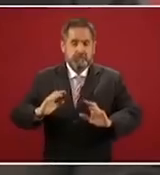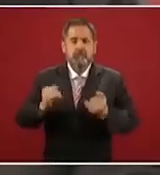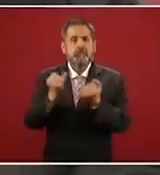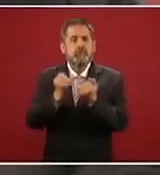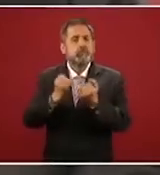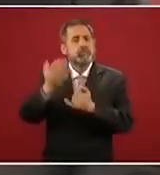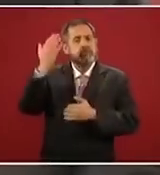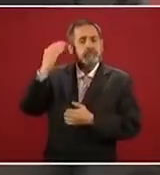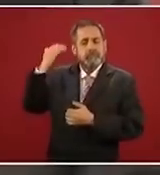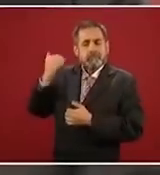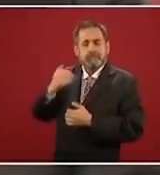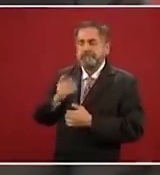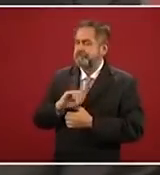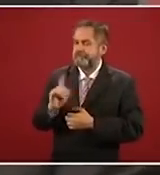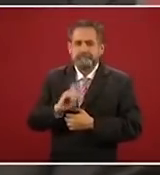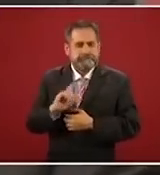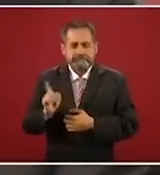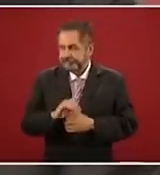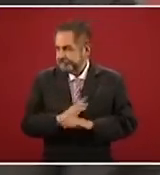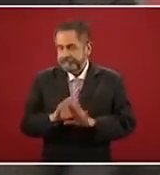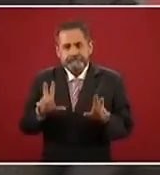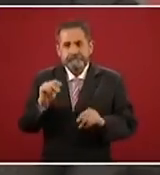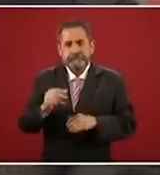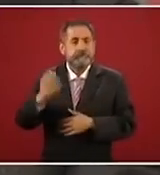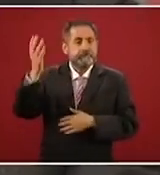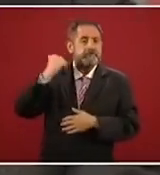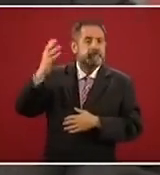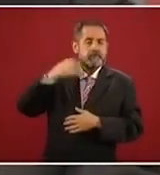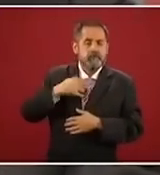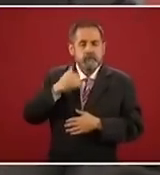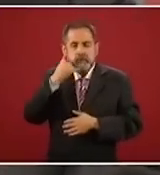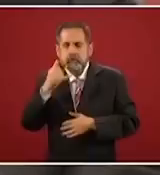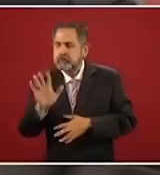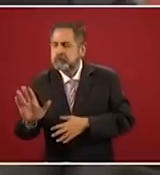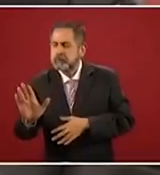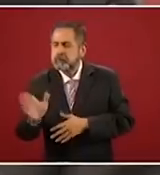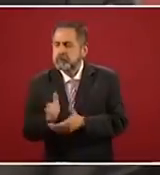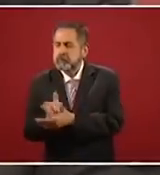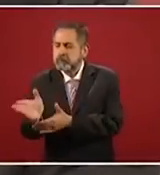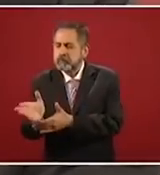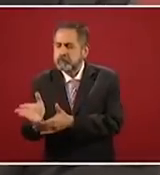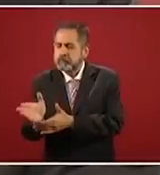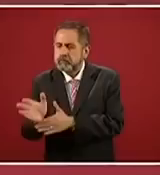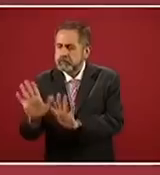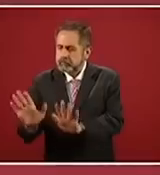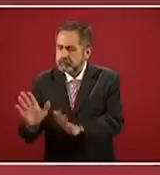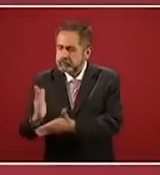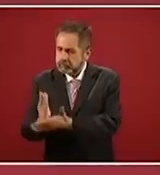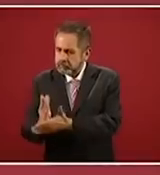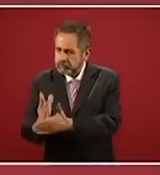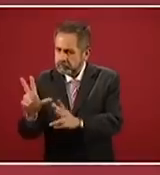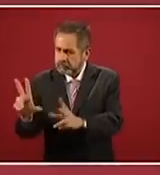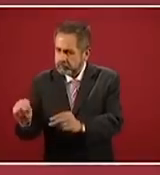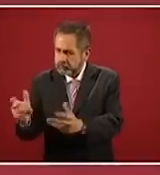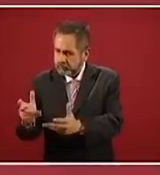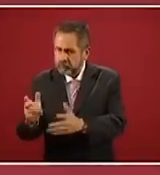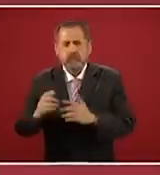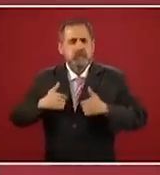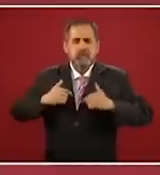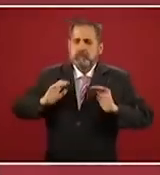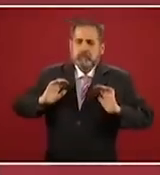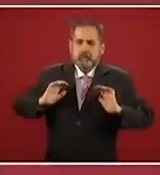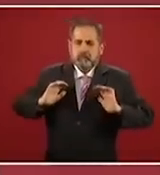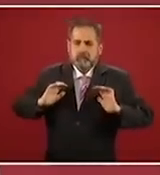antes, repito, de que había consigna, de que había impunidad.